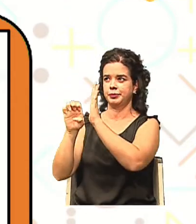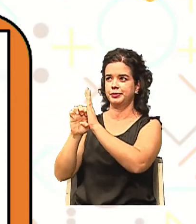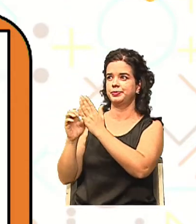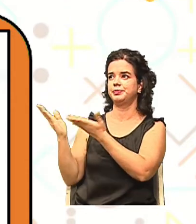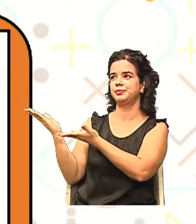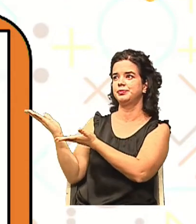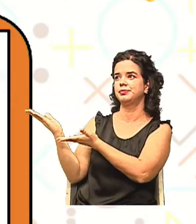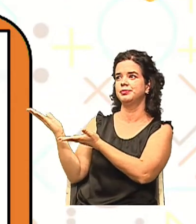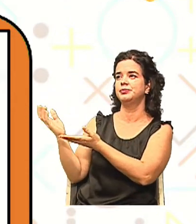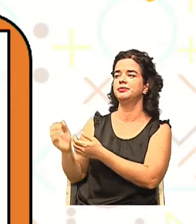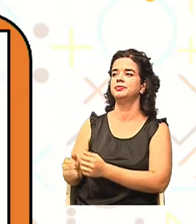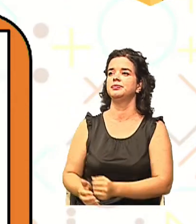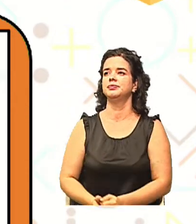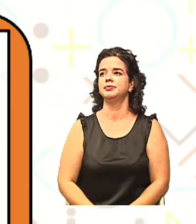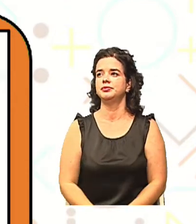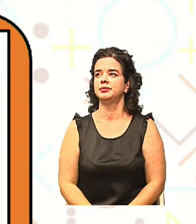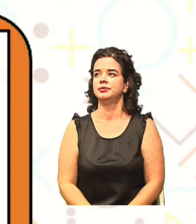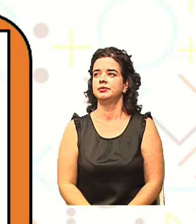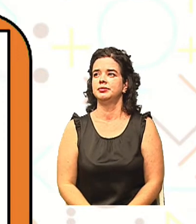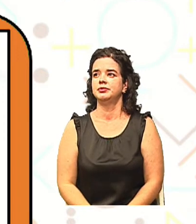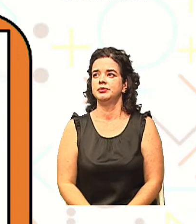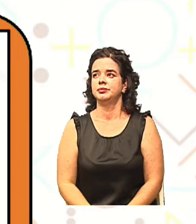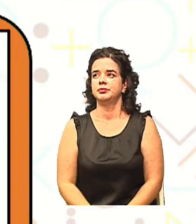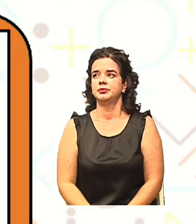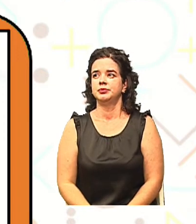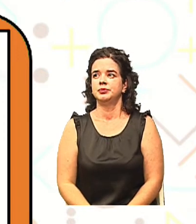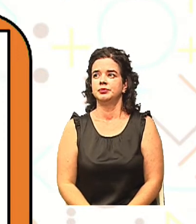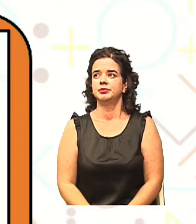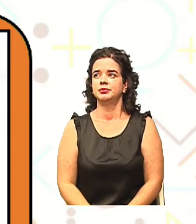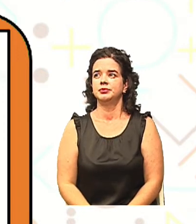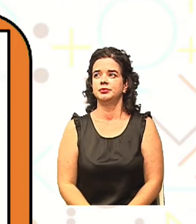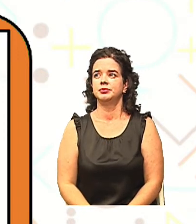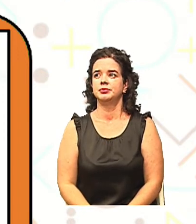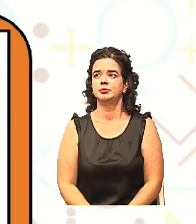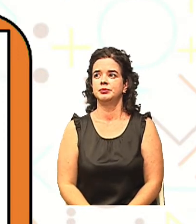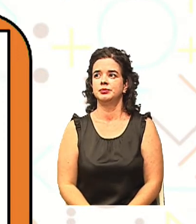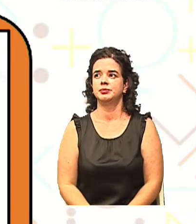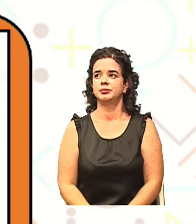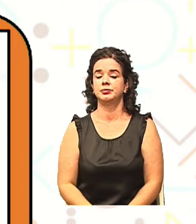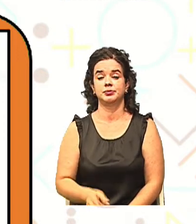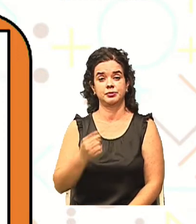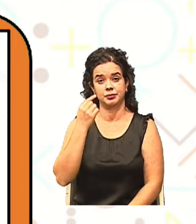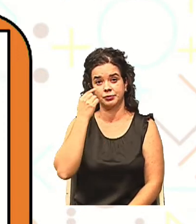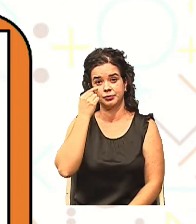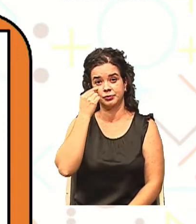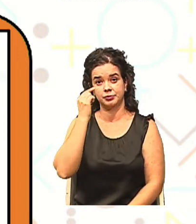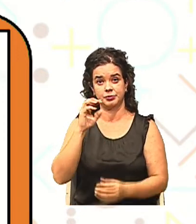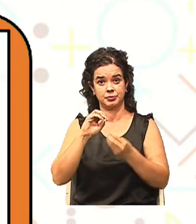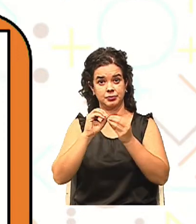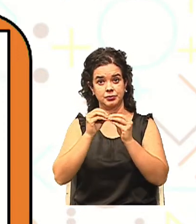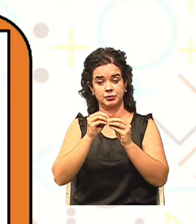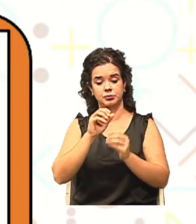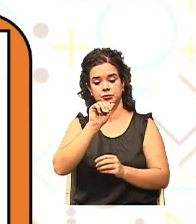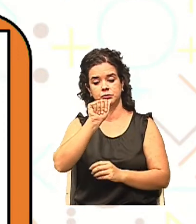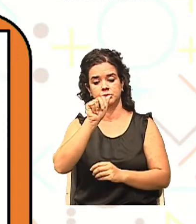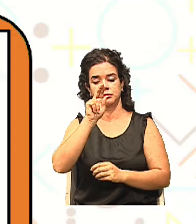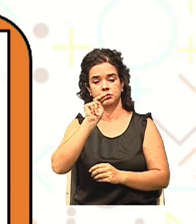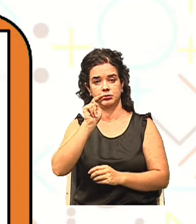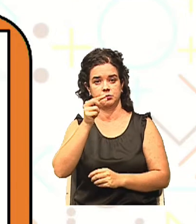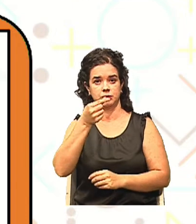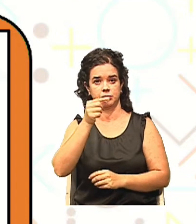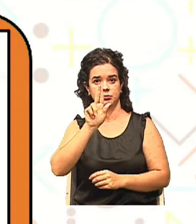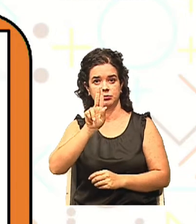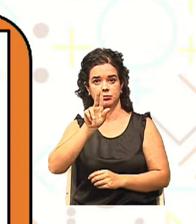Observamos detenidamente los valores de los ángulos y podemos